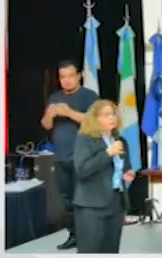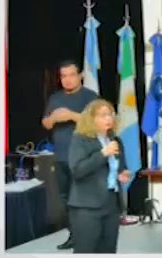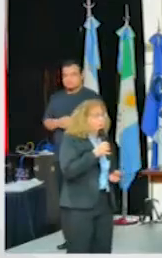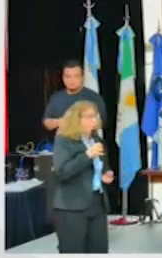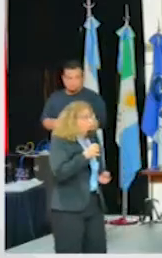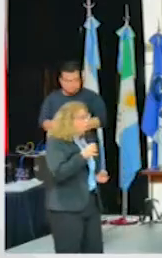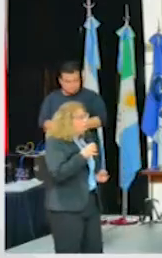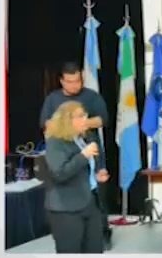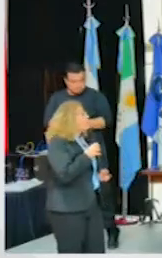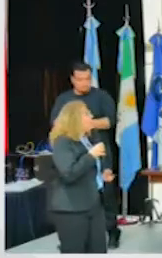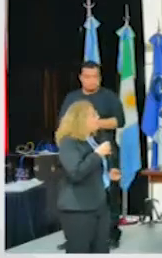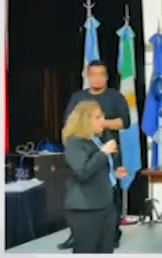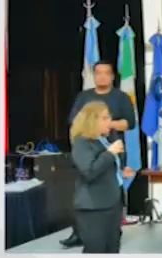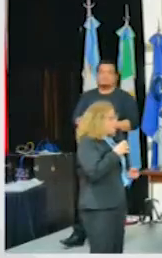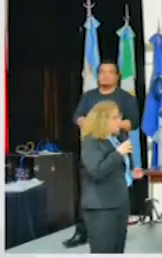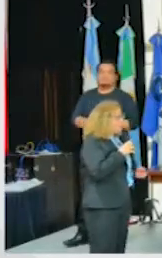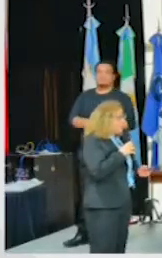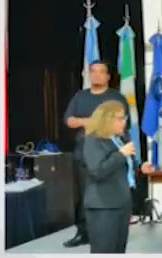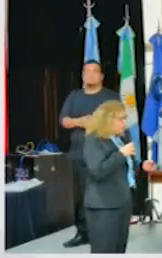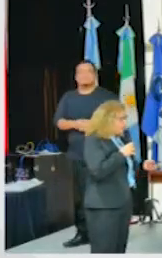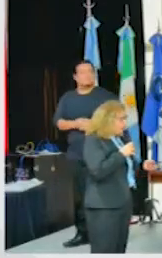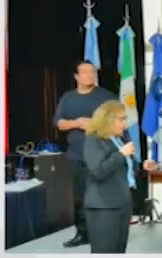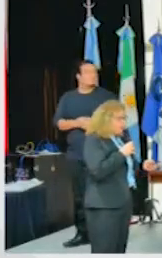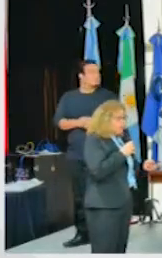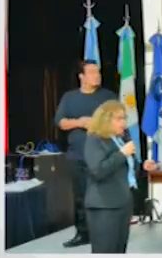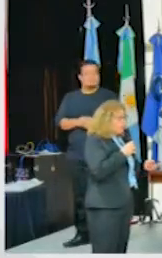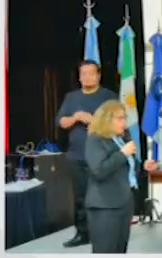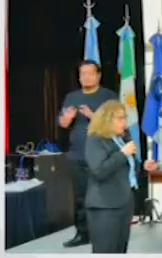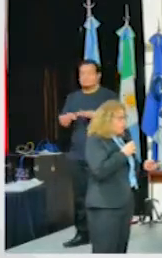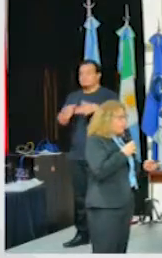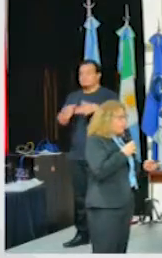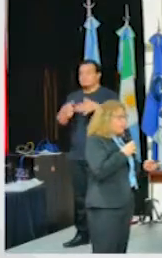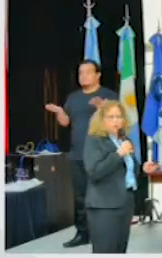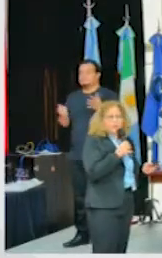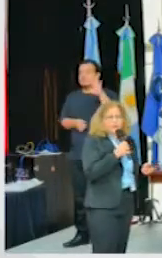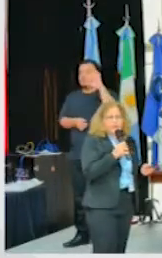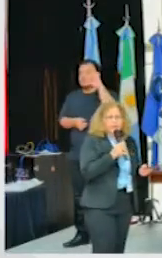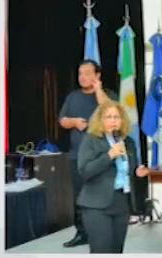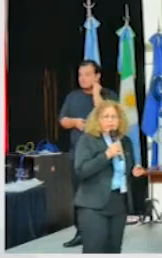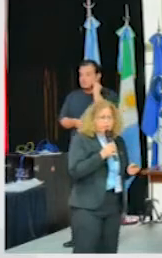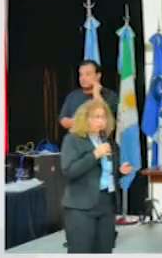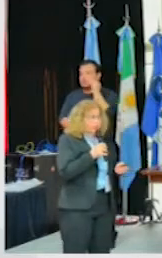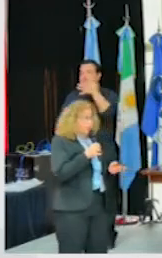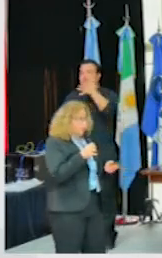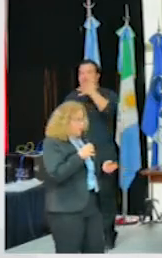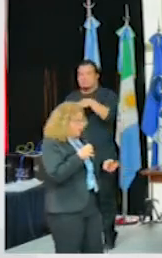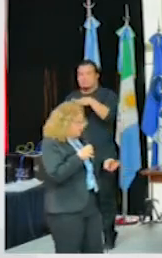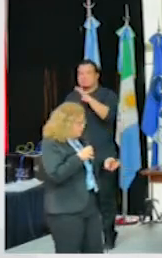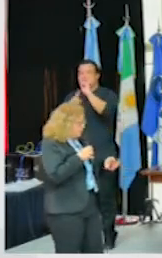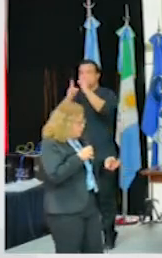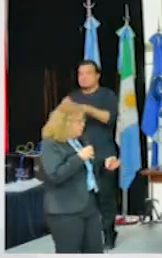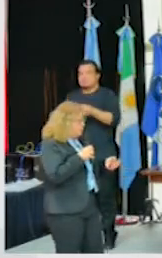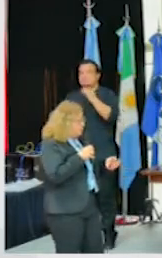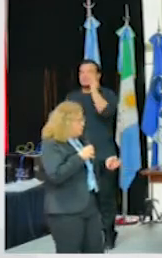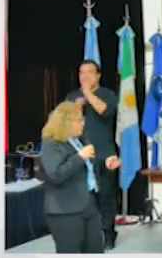pero tampoco sin lazos que atenúen el sufrimiento, que puedan escuchar, comprender y no solo explicar. Voy a